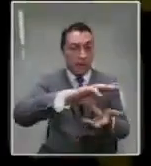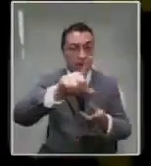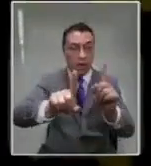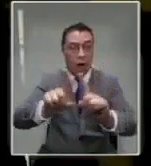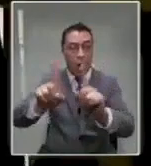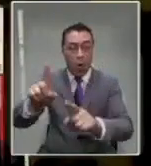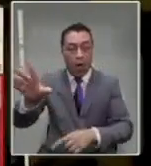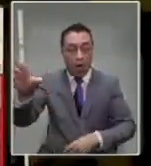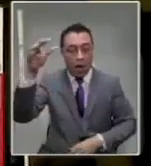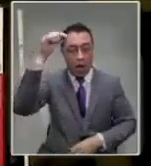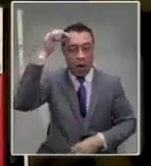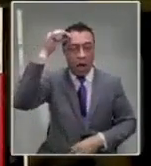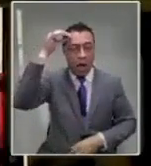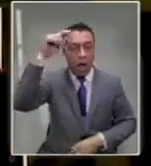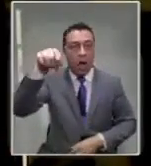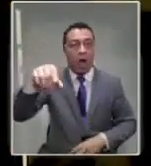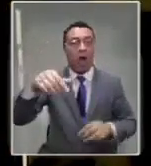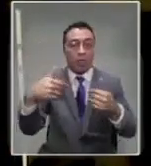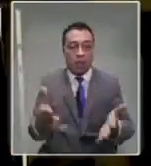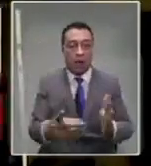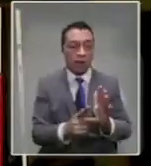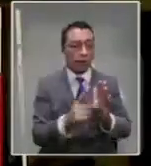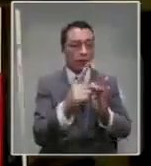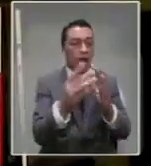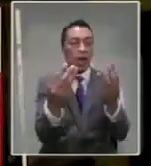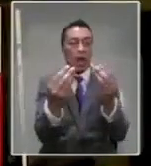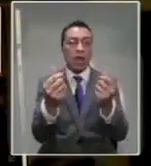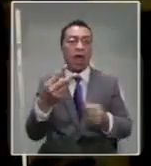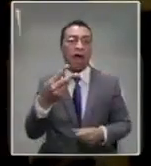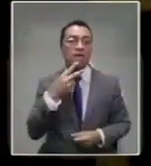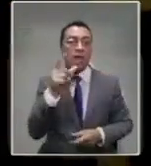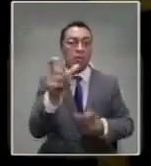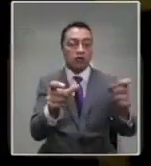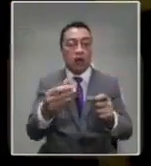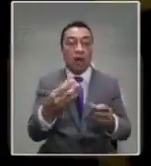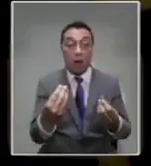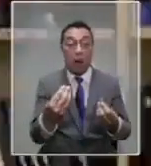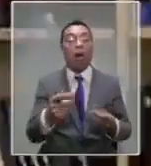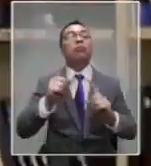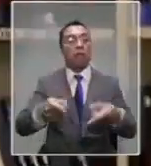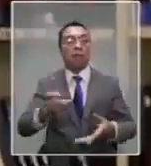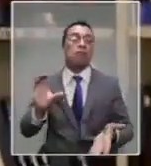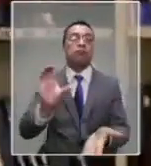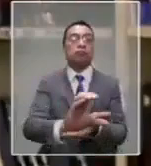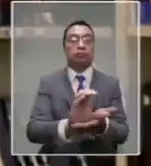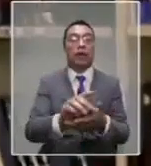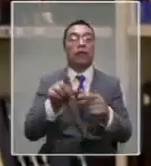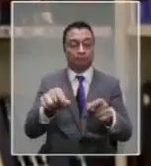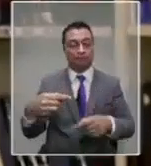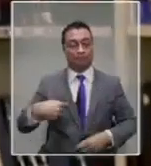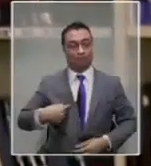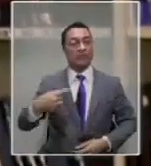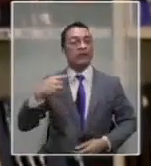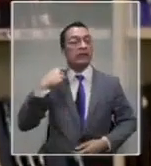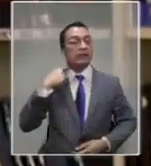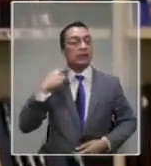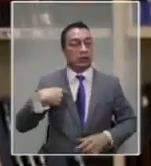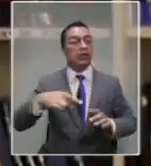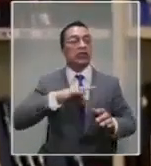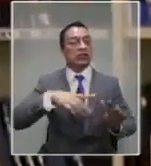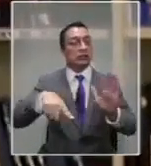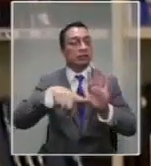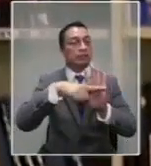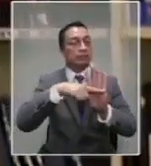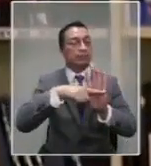dan cuenta que a través de ello generan desarrollo, mejoran la calidad de vida de las personas, lo hacen. Nosotros ahí tenemos un déficit. Creo